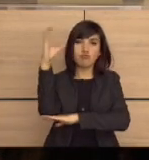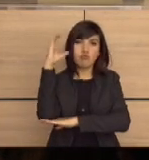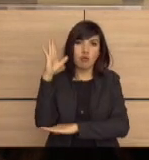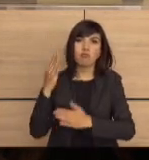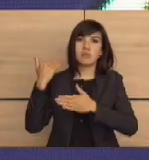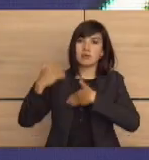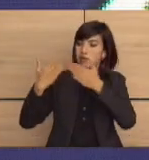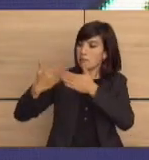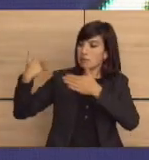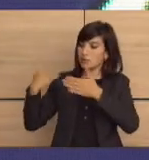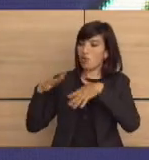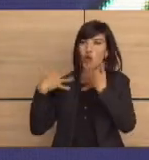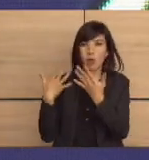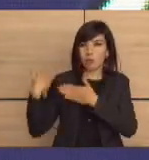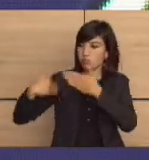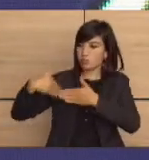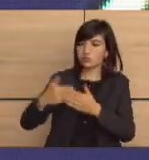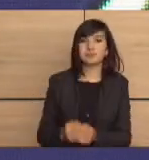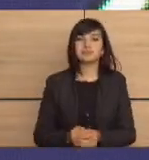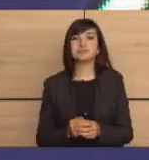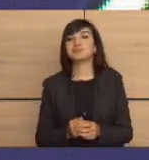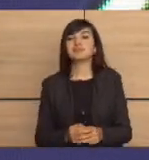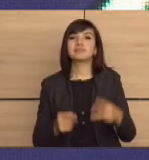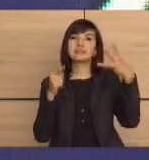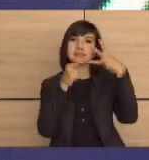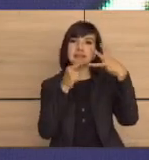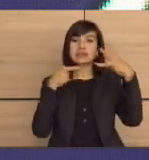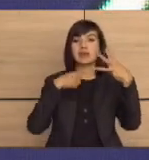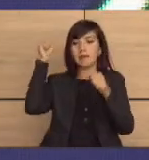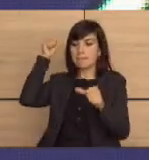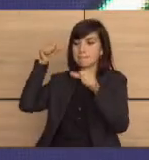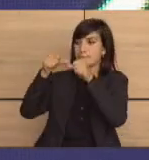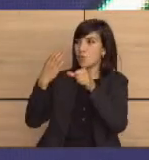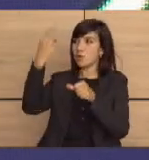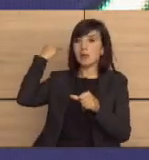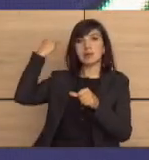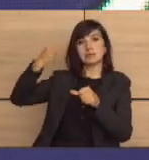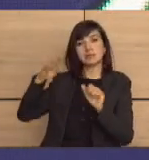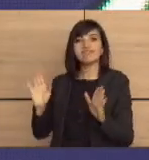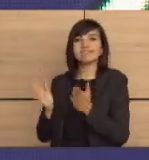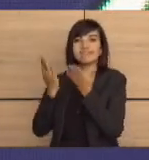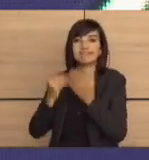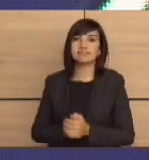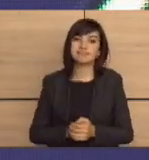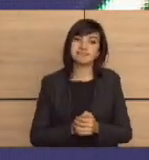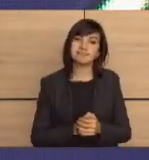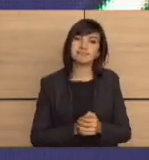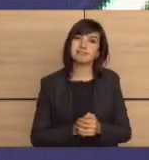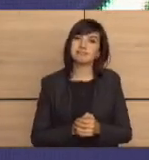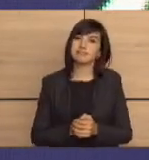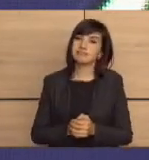país. Y 3, el darle lugar a la memoria histórica, ¿sí? Y creo que la comisión